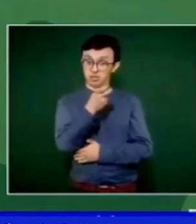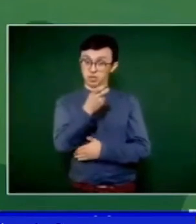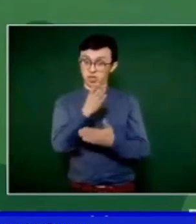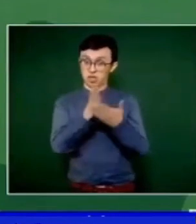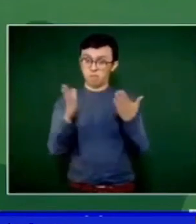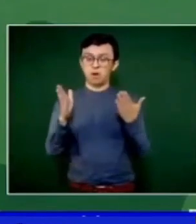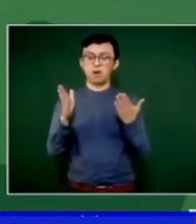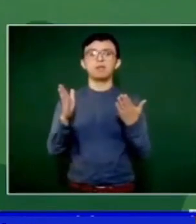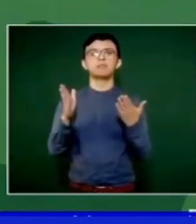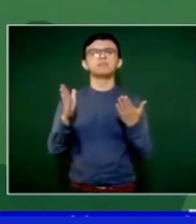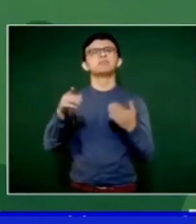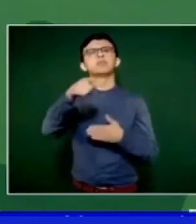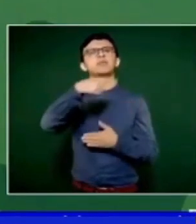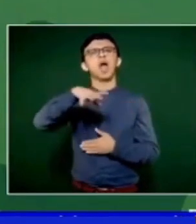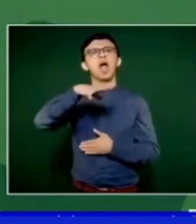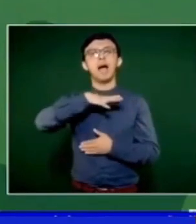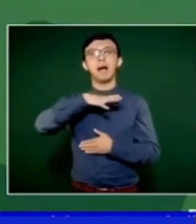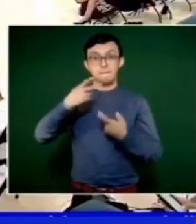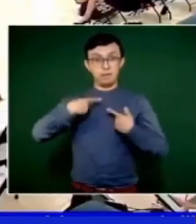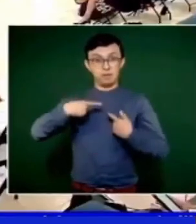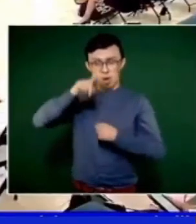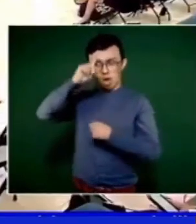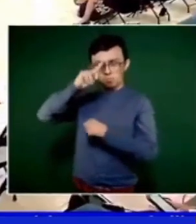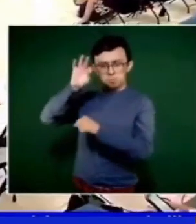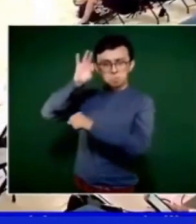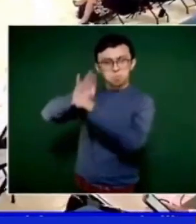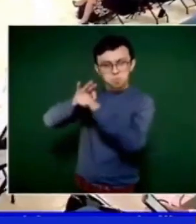Tienen muy malos asesores. Imagínense